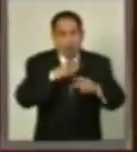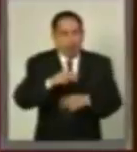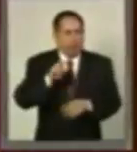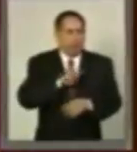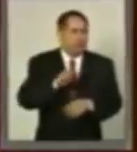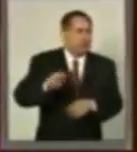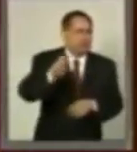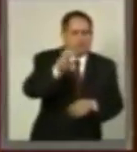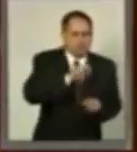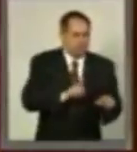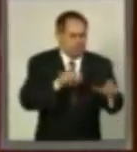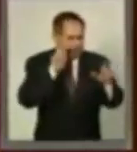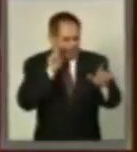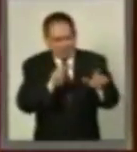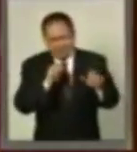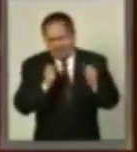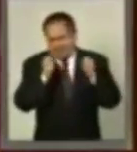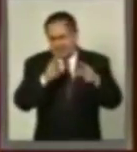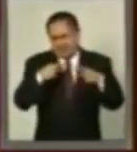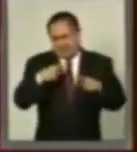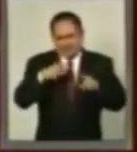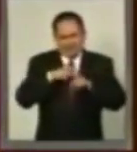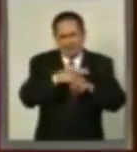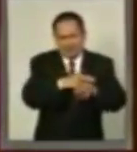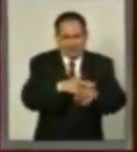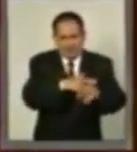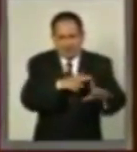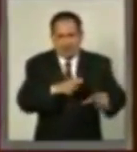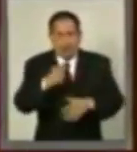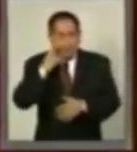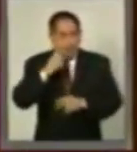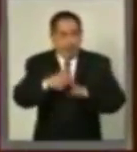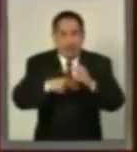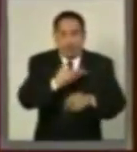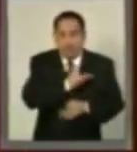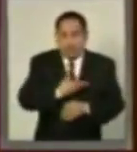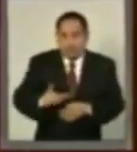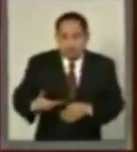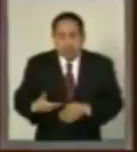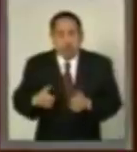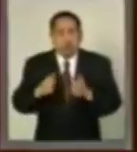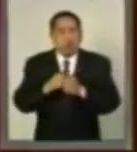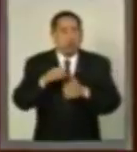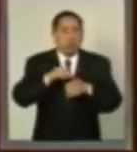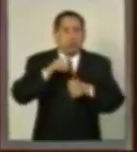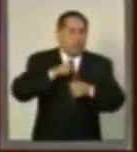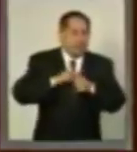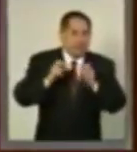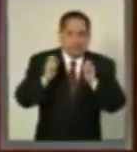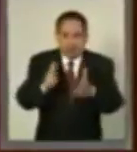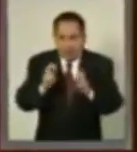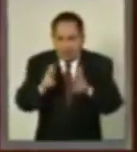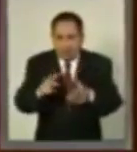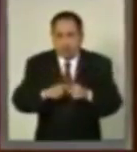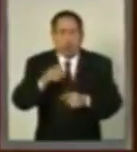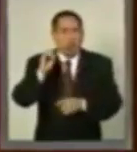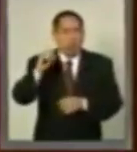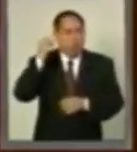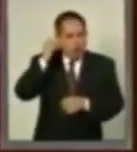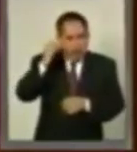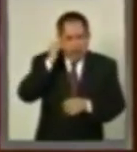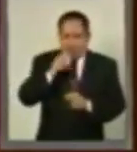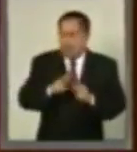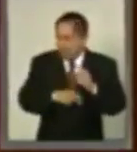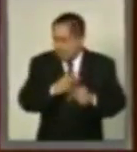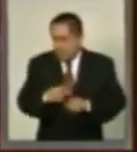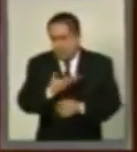sismos de septiembre. Pueden ver los videos, pueden ver cuando el presidente está en Chiapas o en Oaxaca. Pueden